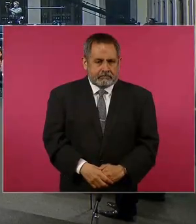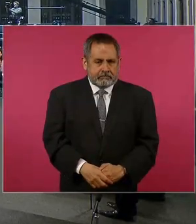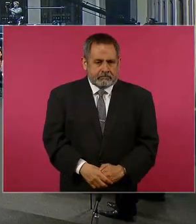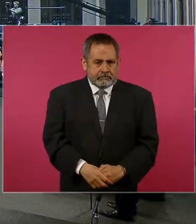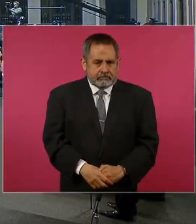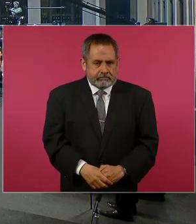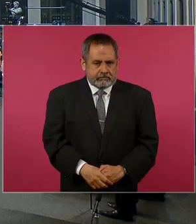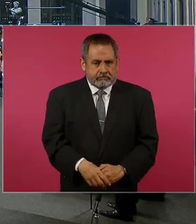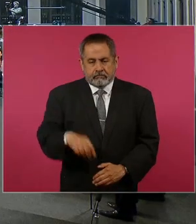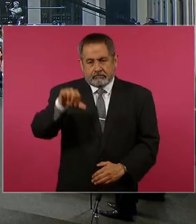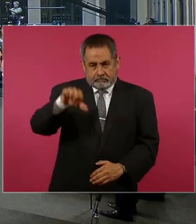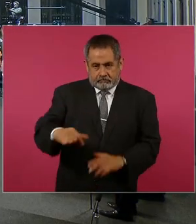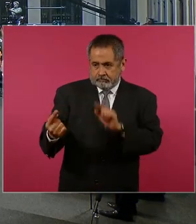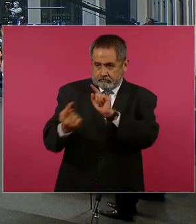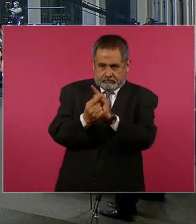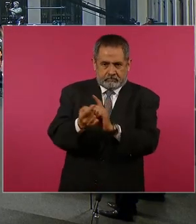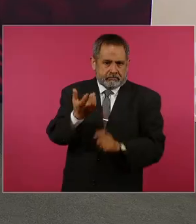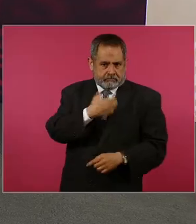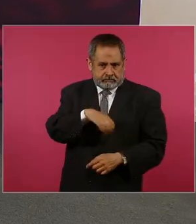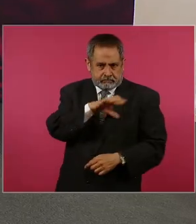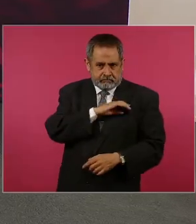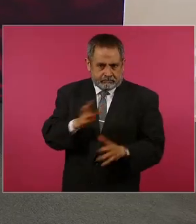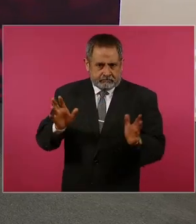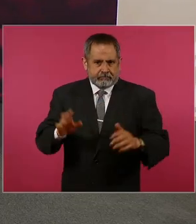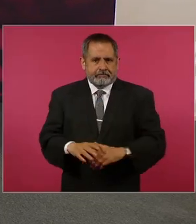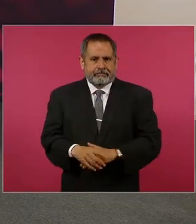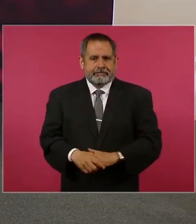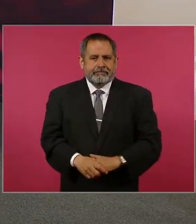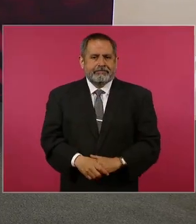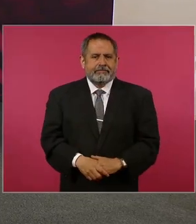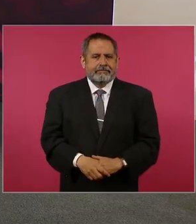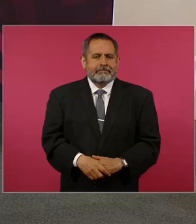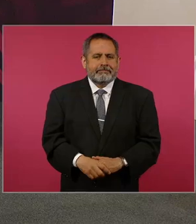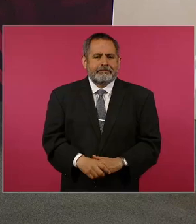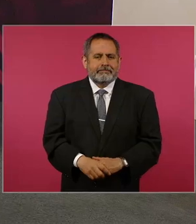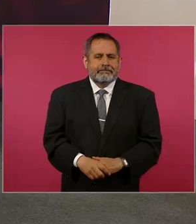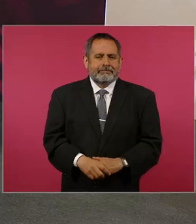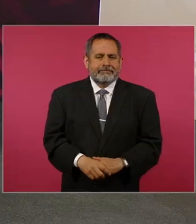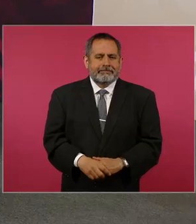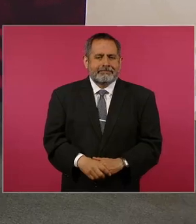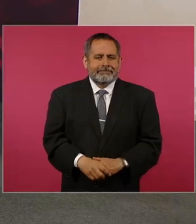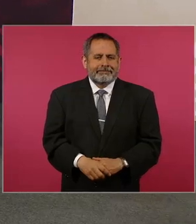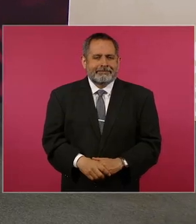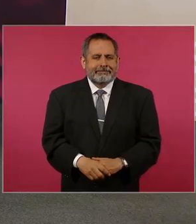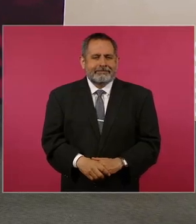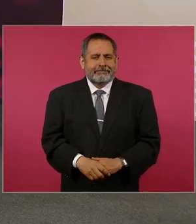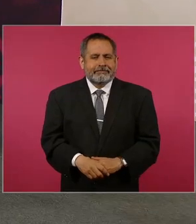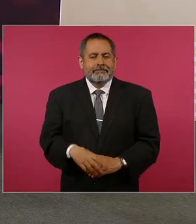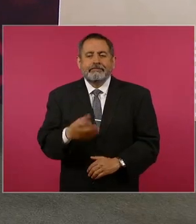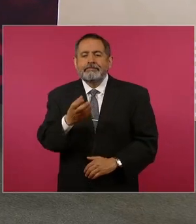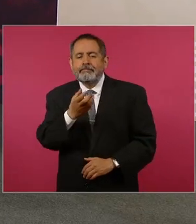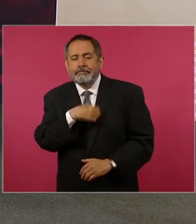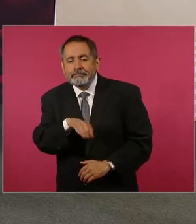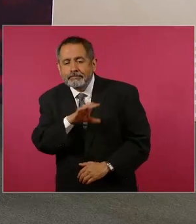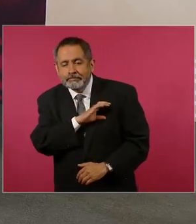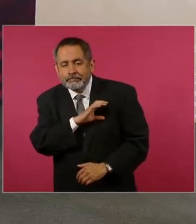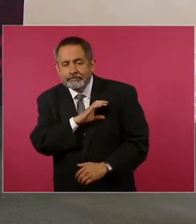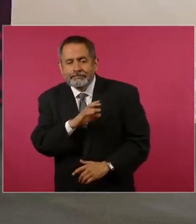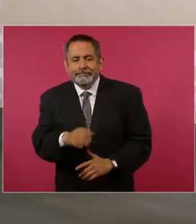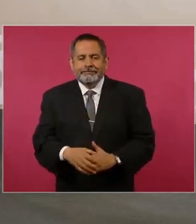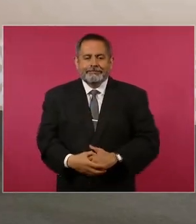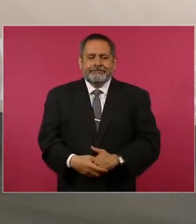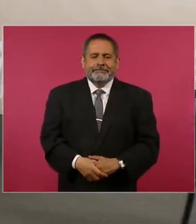Hoy, pues a Claudia. A Claudia.